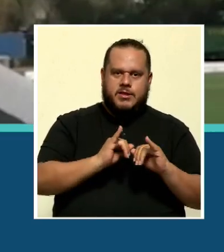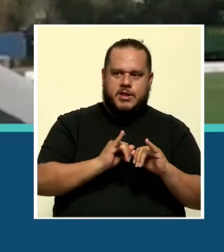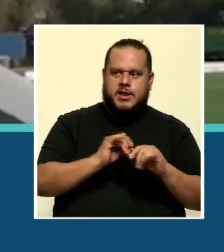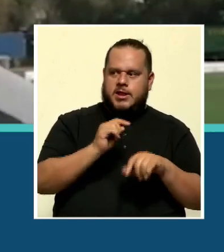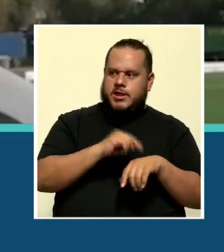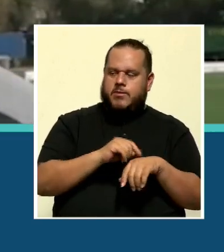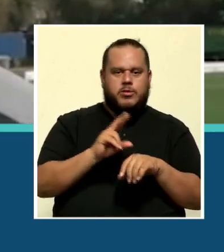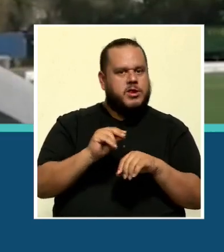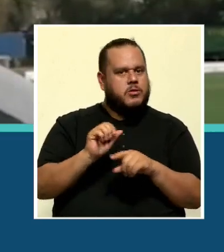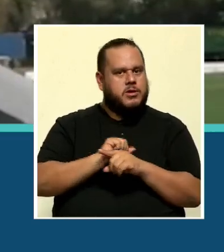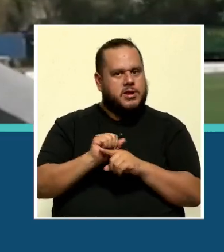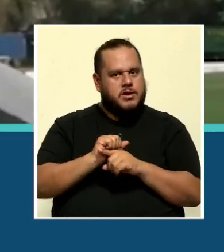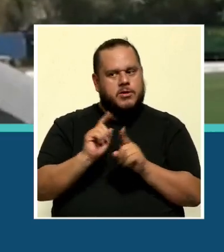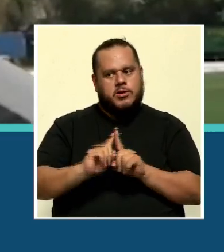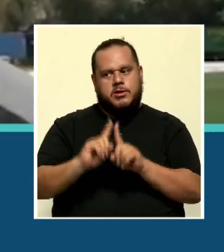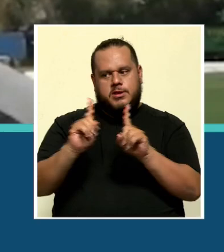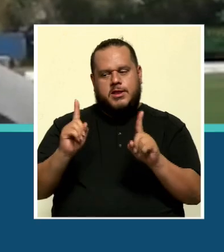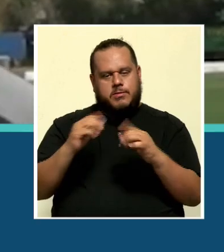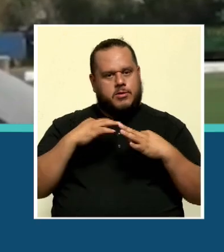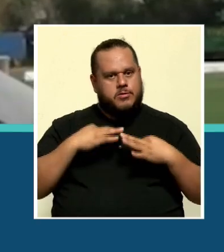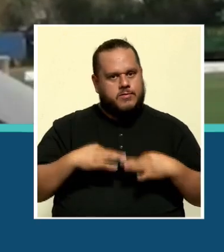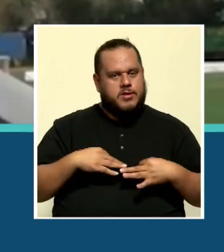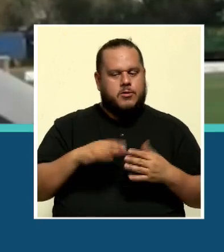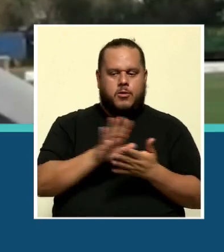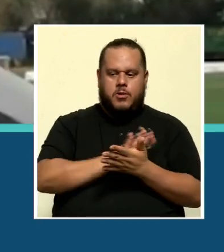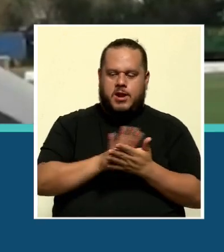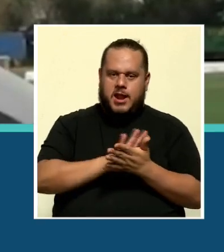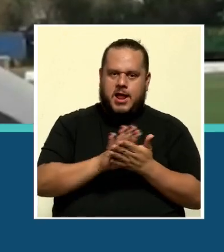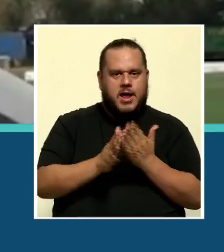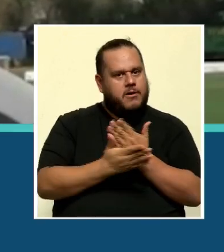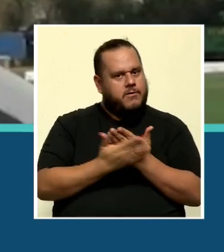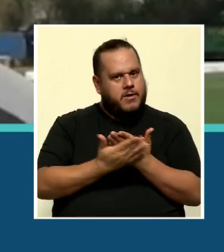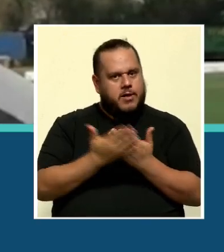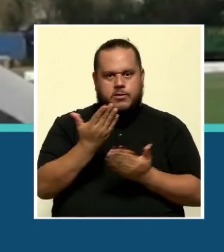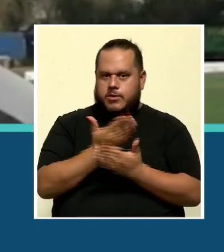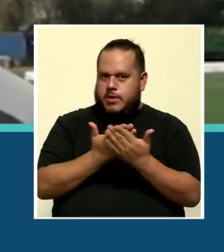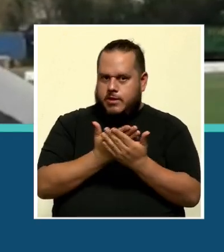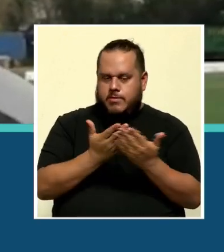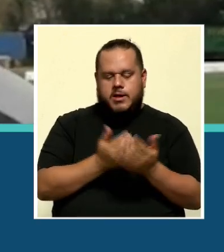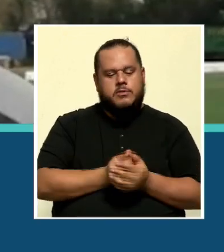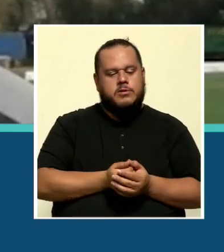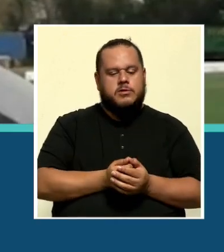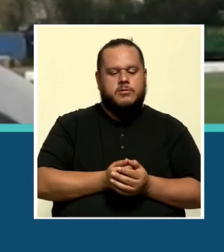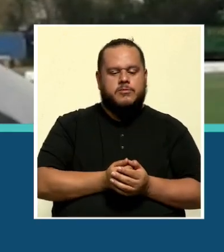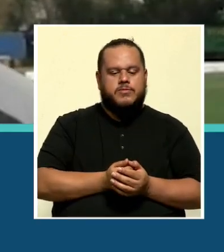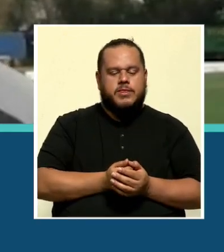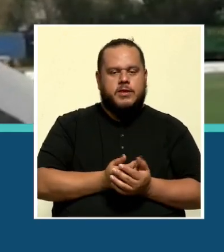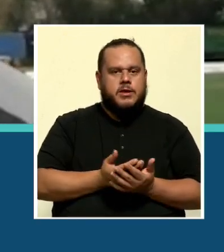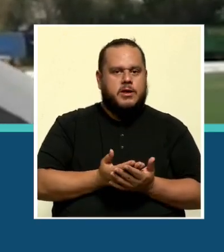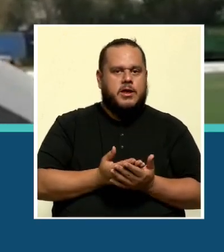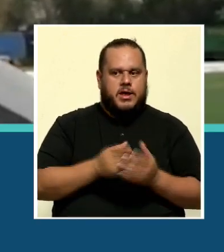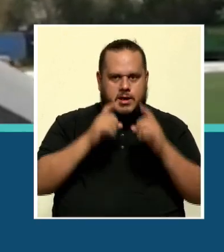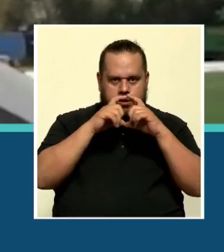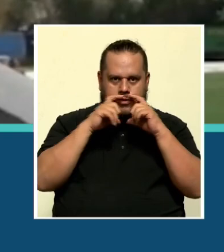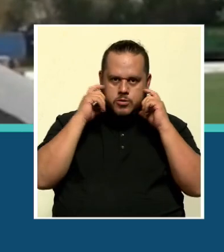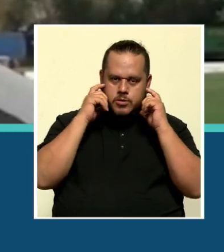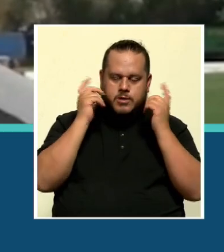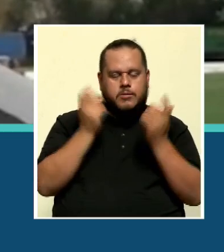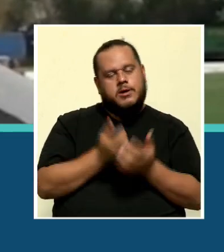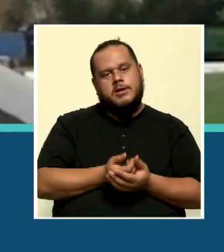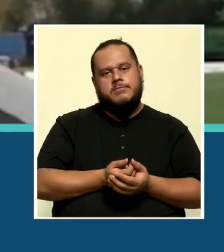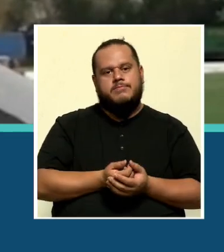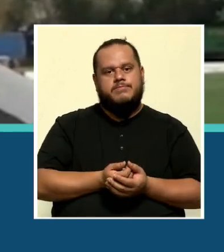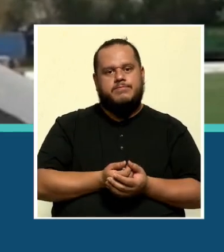entrenamiento el distanciamiento físico, lavado de manos, el uso del cubrebocas.